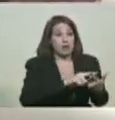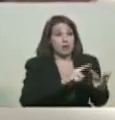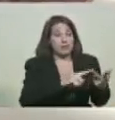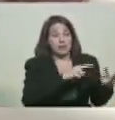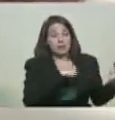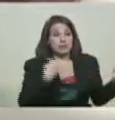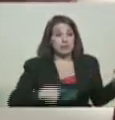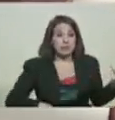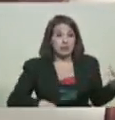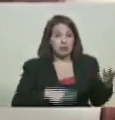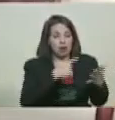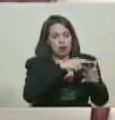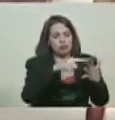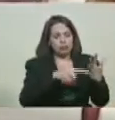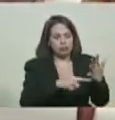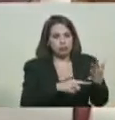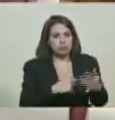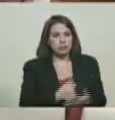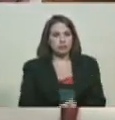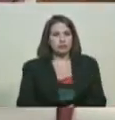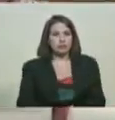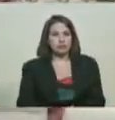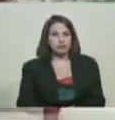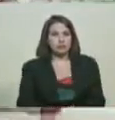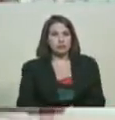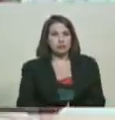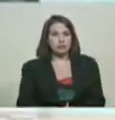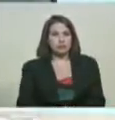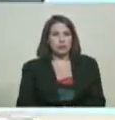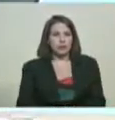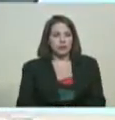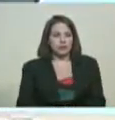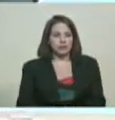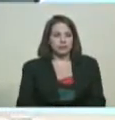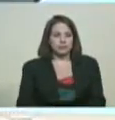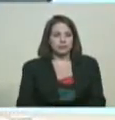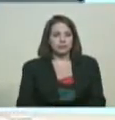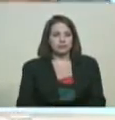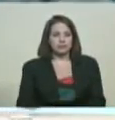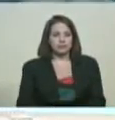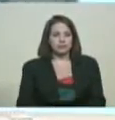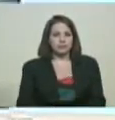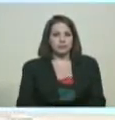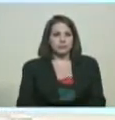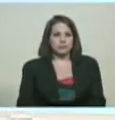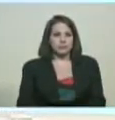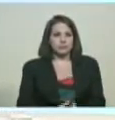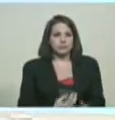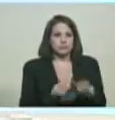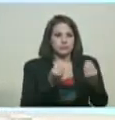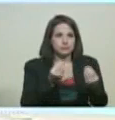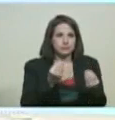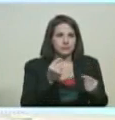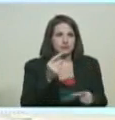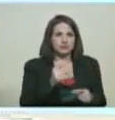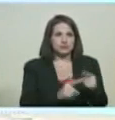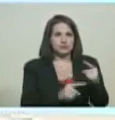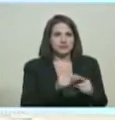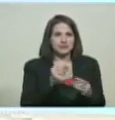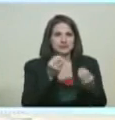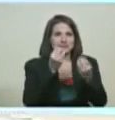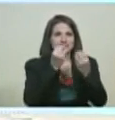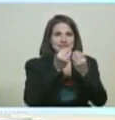y el resto de naciones del mundo así que yo pediría queridos camaradas